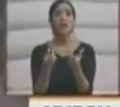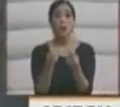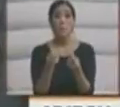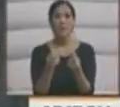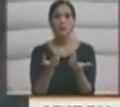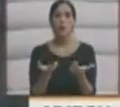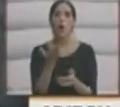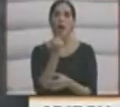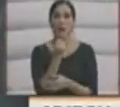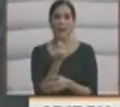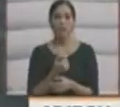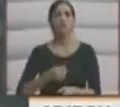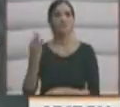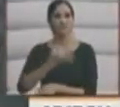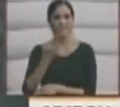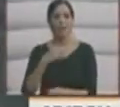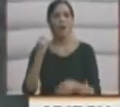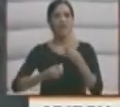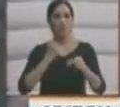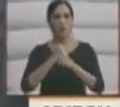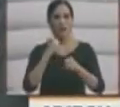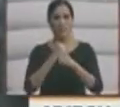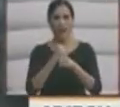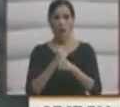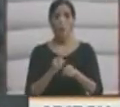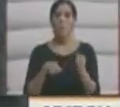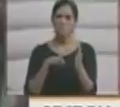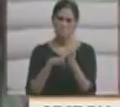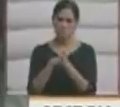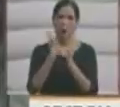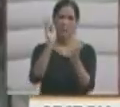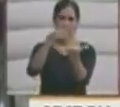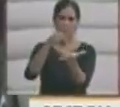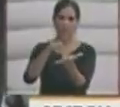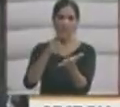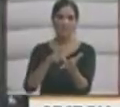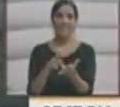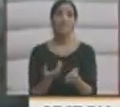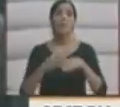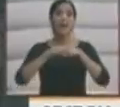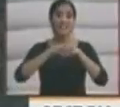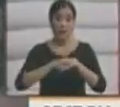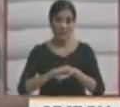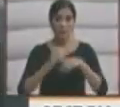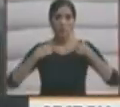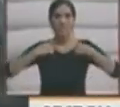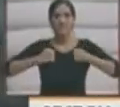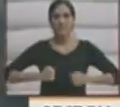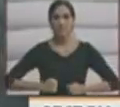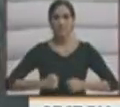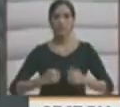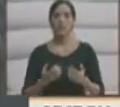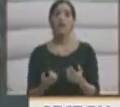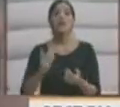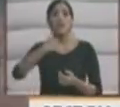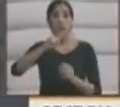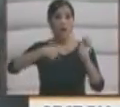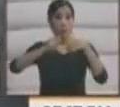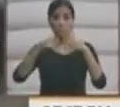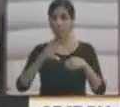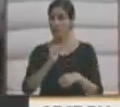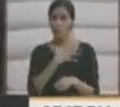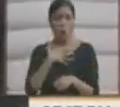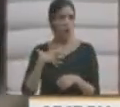es correcto, estamos haciendo el trabajo, pero vamos más allá ahora, vamos por el calzado, por el vestido. Y hay tiendas que no se quieren